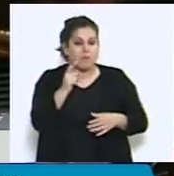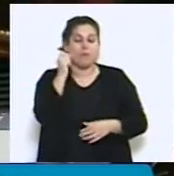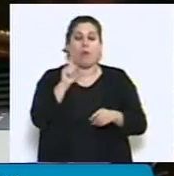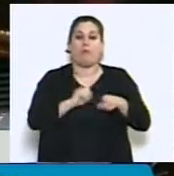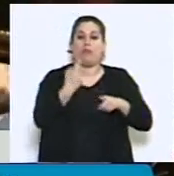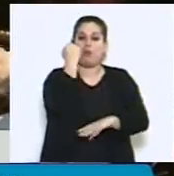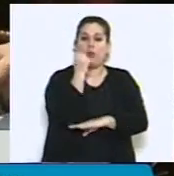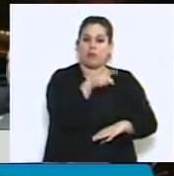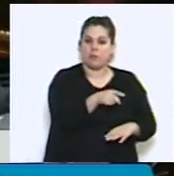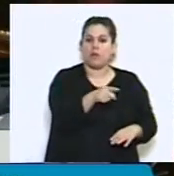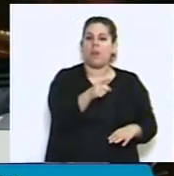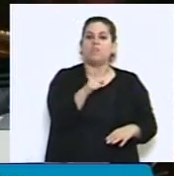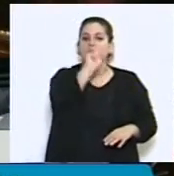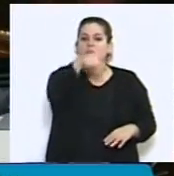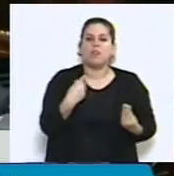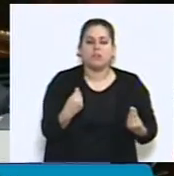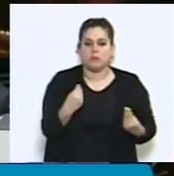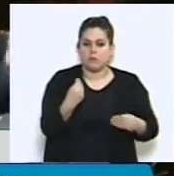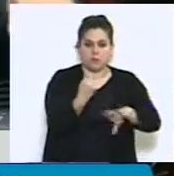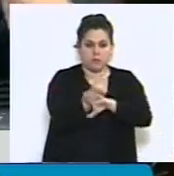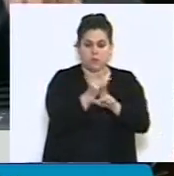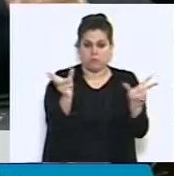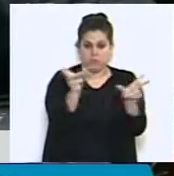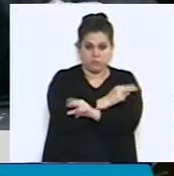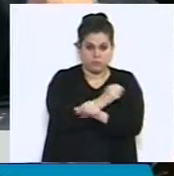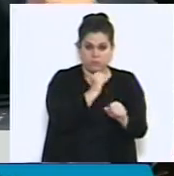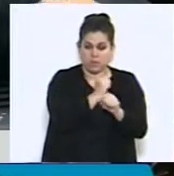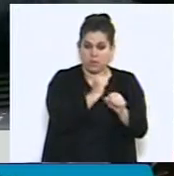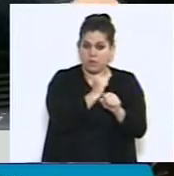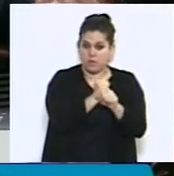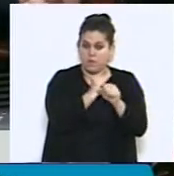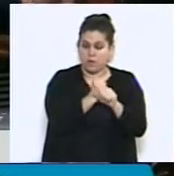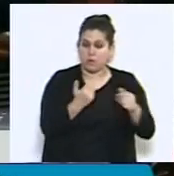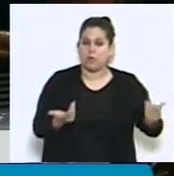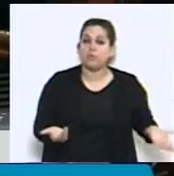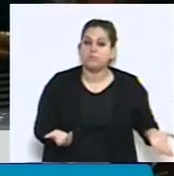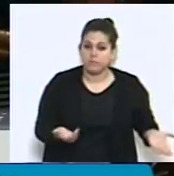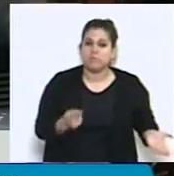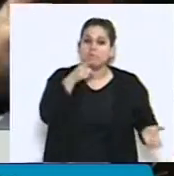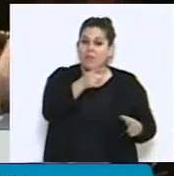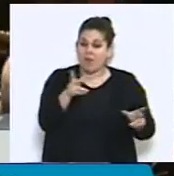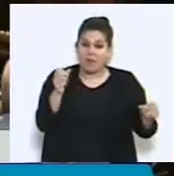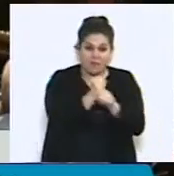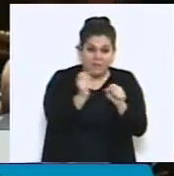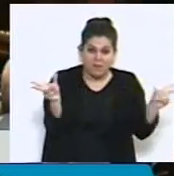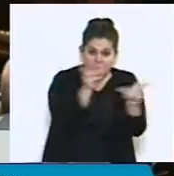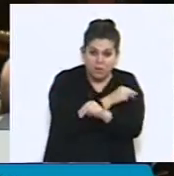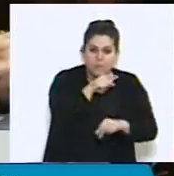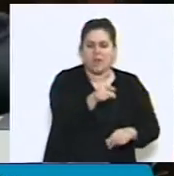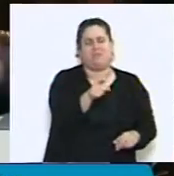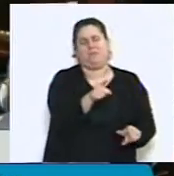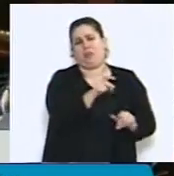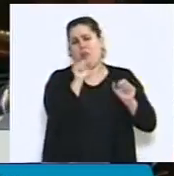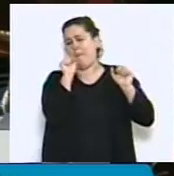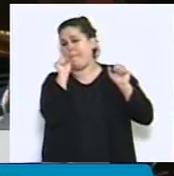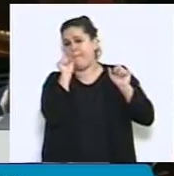económica. La desocupación. La desocupación, señora Presidenta, fue el mal mayor que sufrió